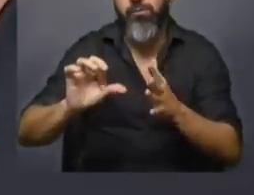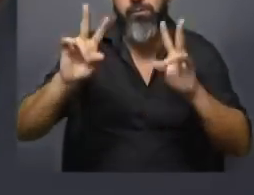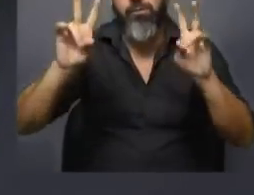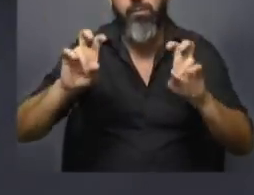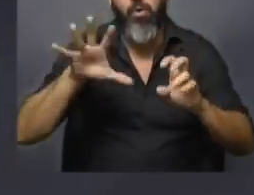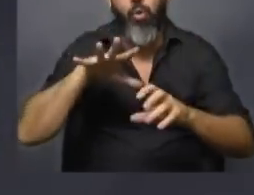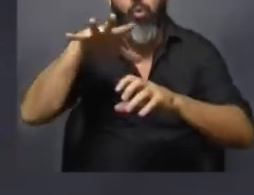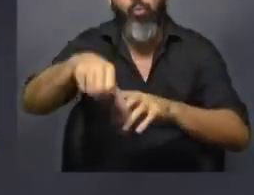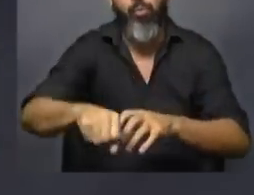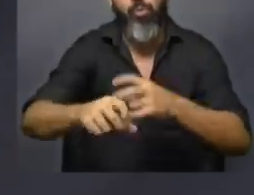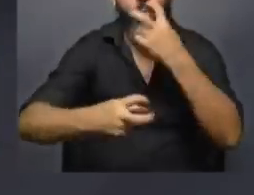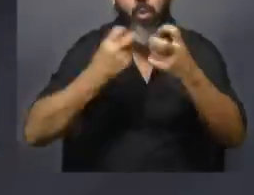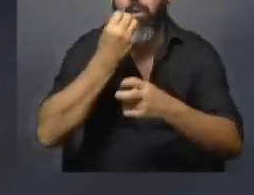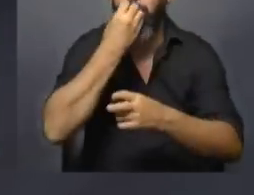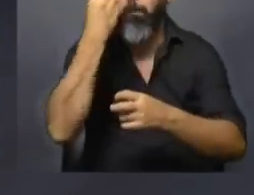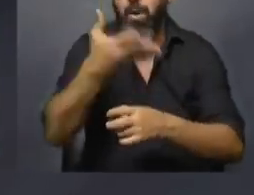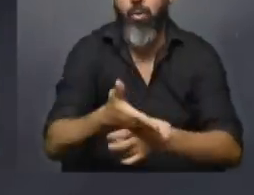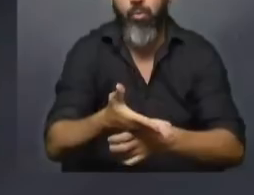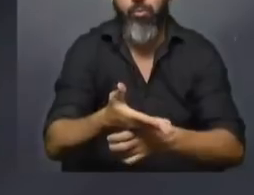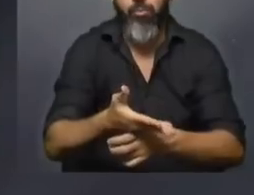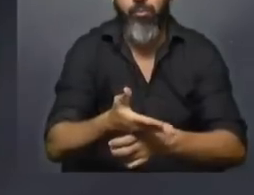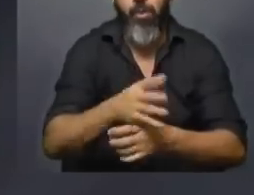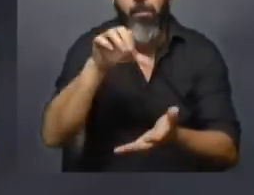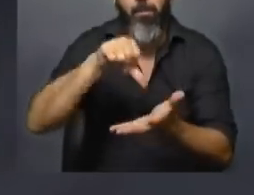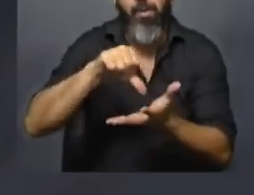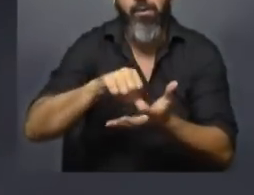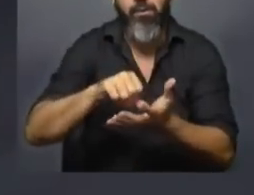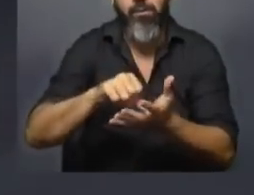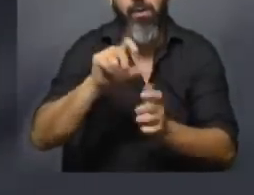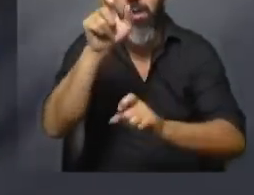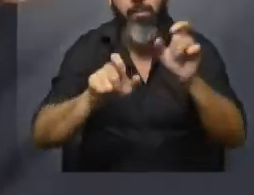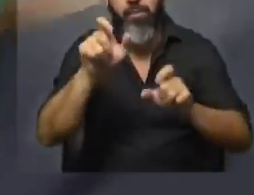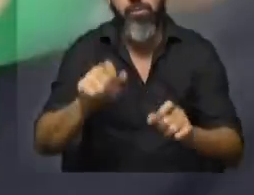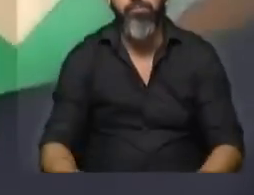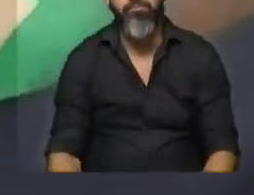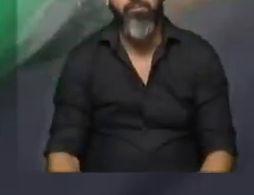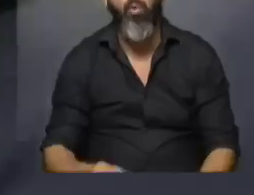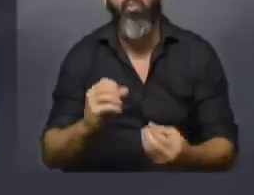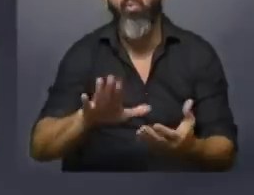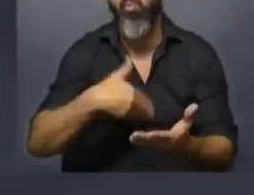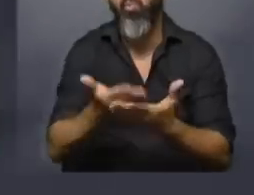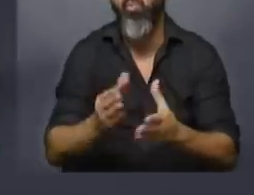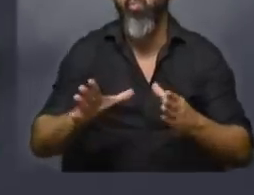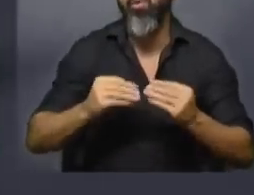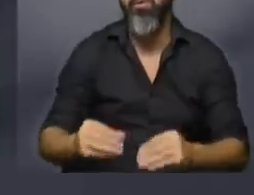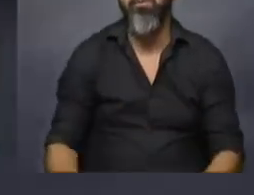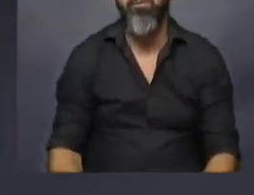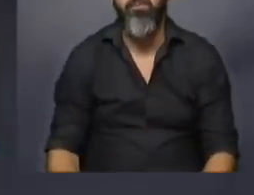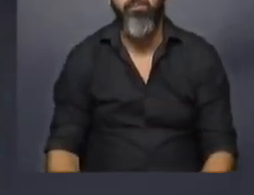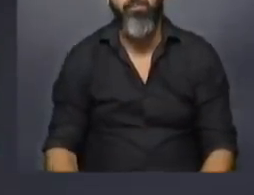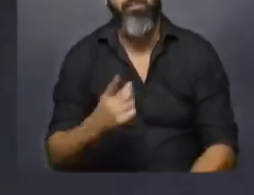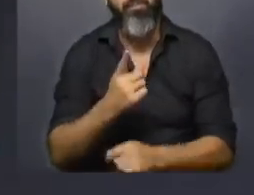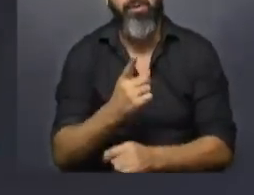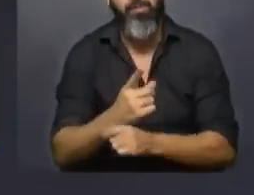el compromiso con Buscar lo mejor para el país y nuestra gente no recibió este planteo historial primero